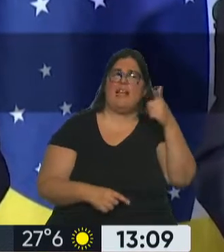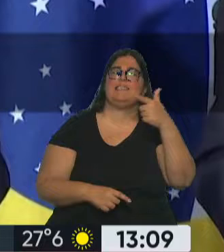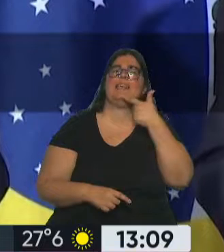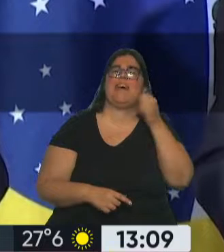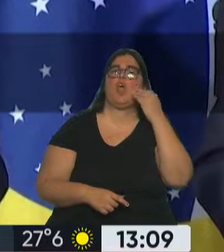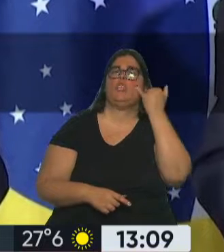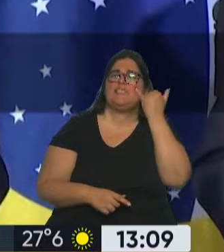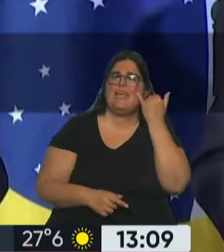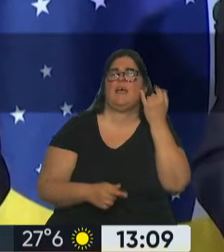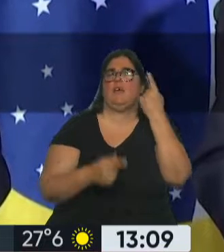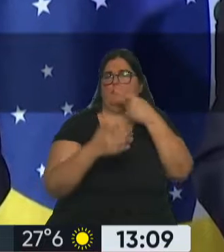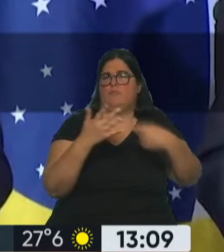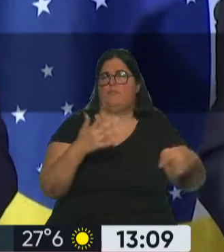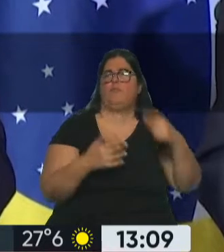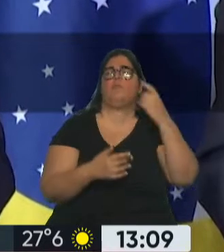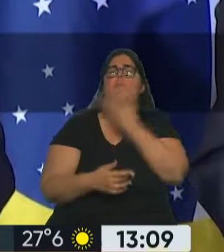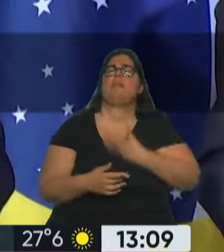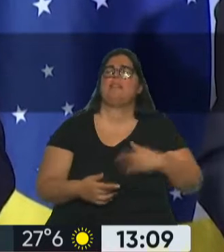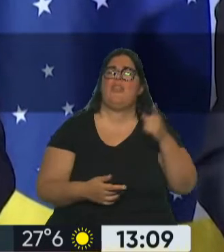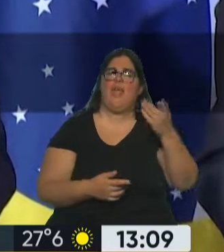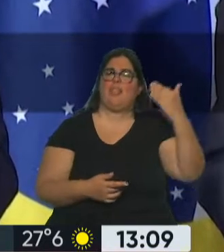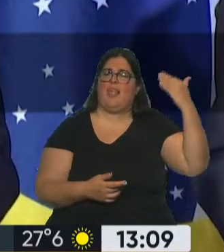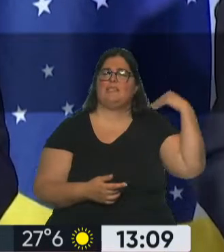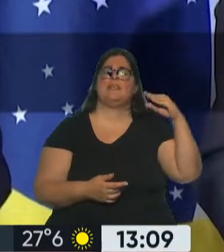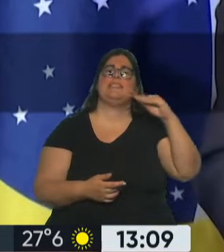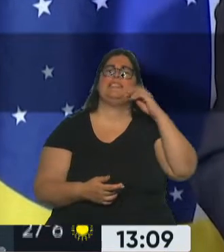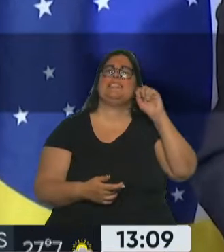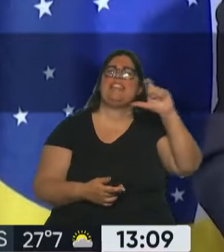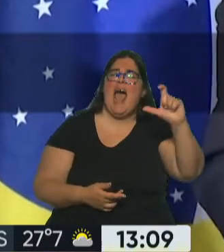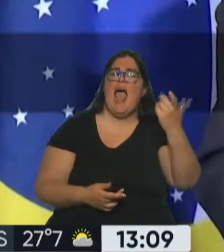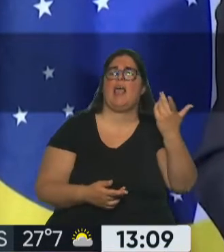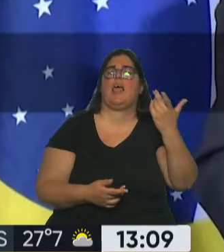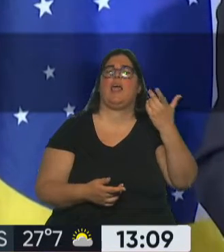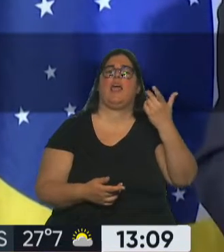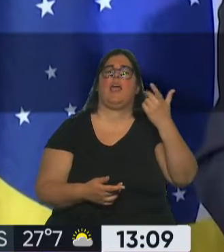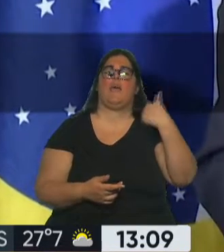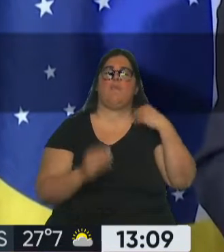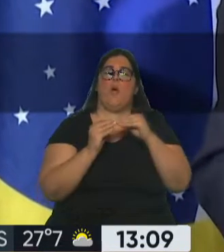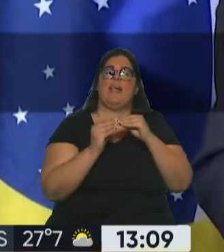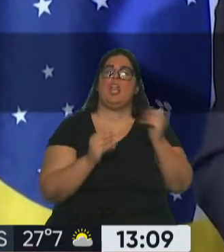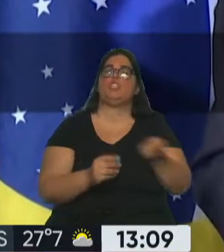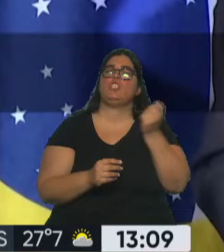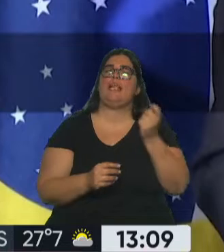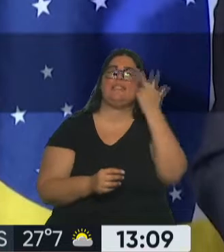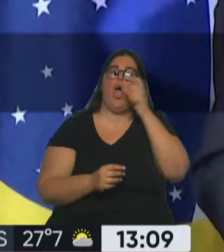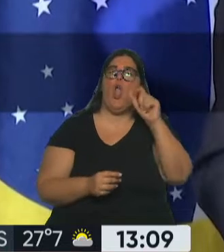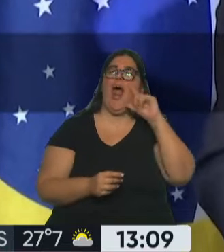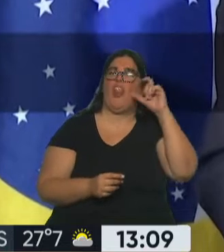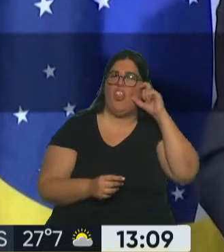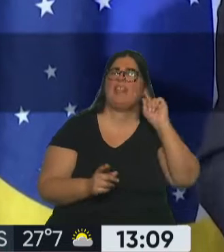foi todos os presidentes, Chirac, foi o nosso companheiro, sabe, do Partido